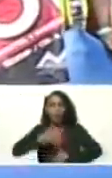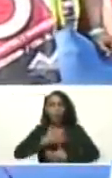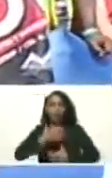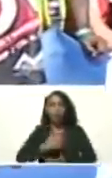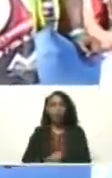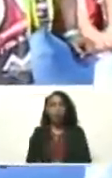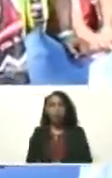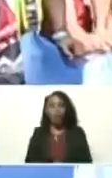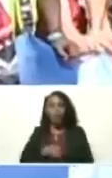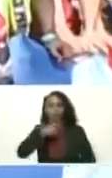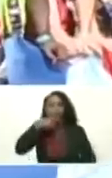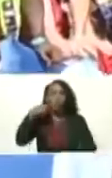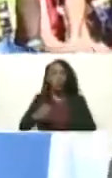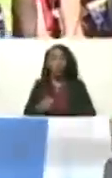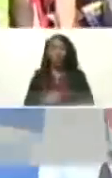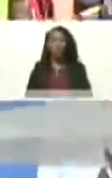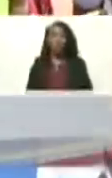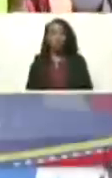Rusia,